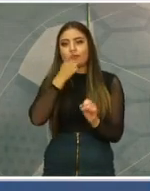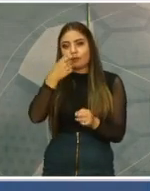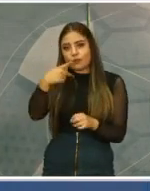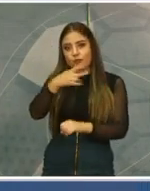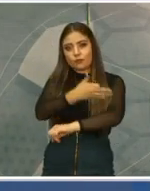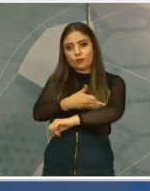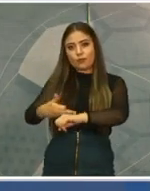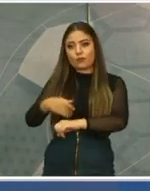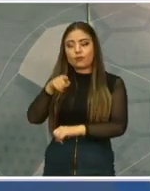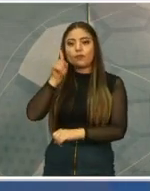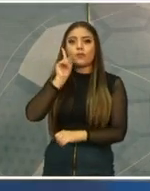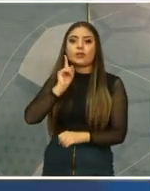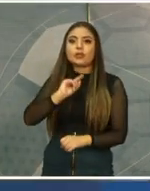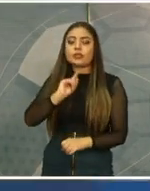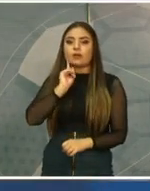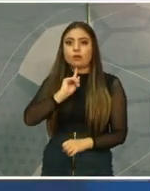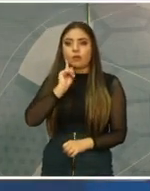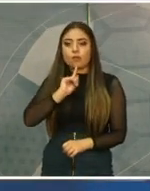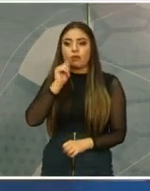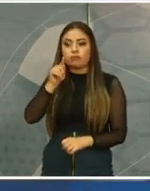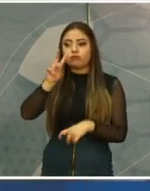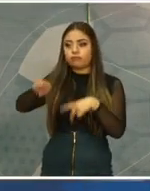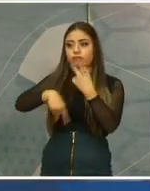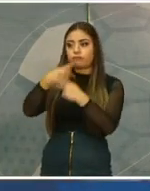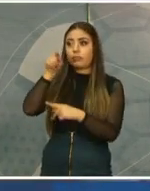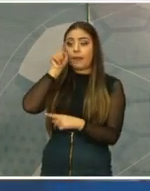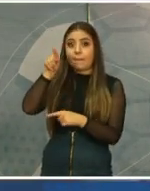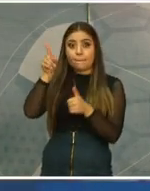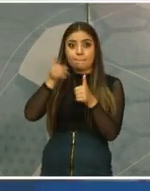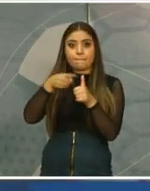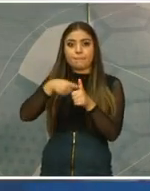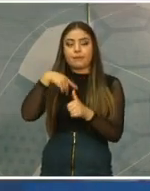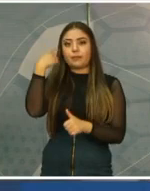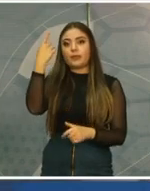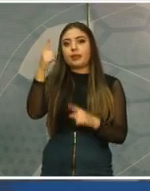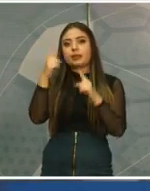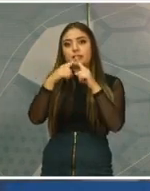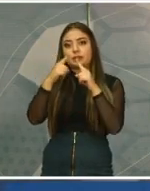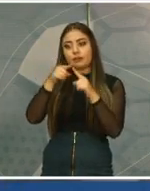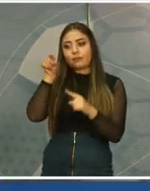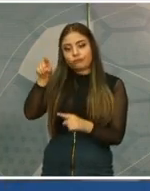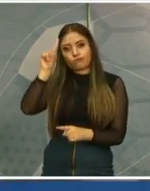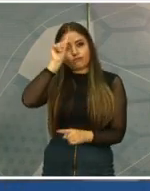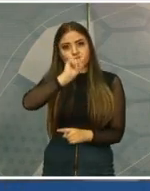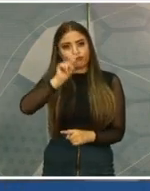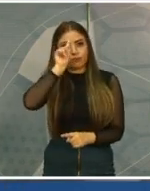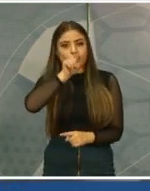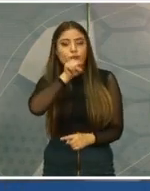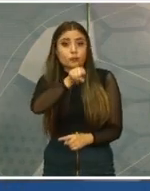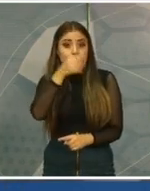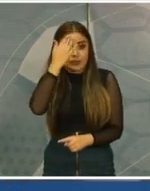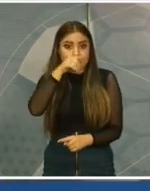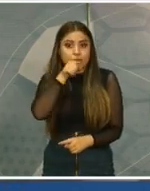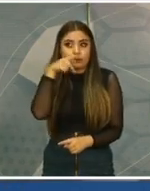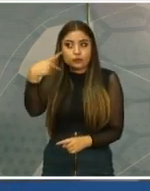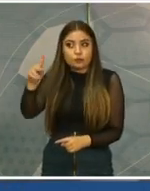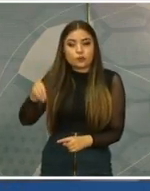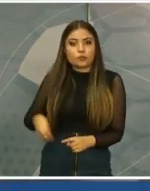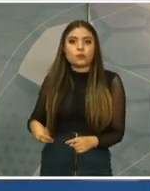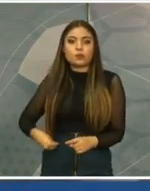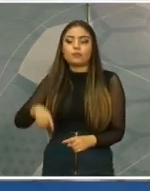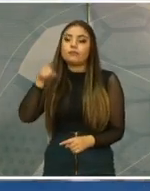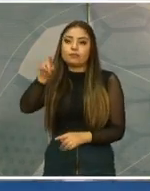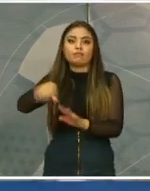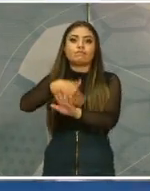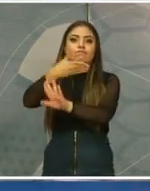primera instancia a la diócesis, en donde le aconsejaron proceder legalmente en contra del párroco. Comentó